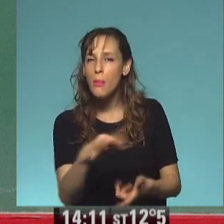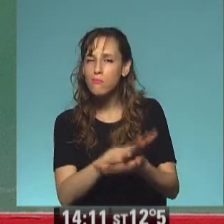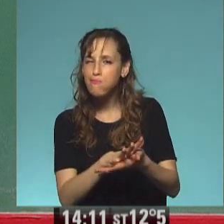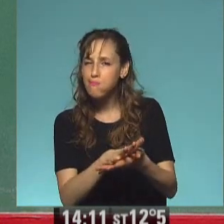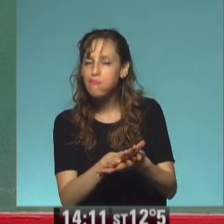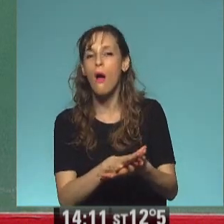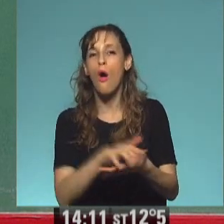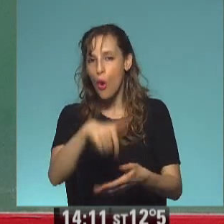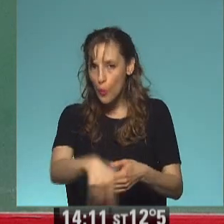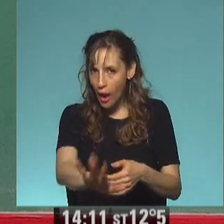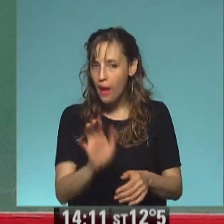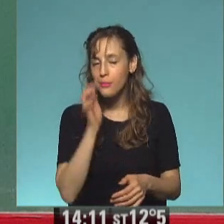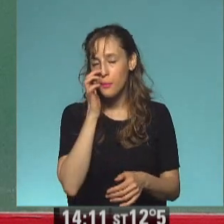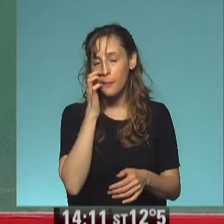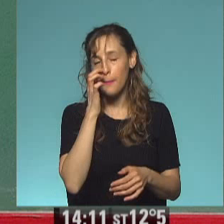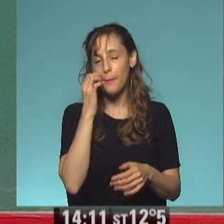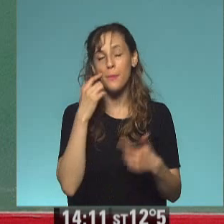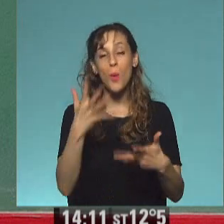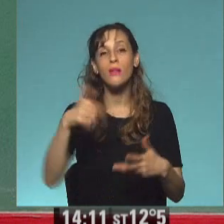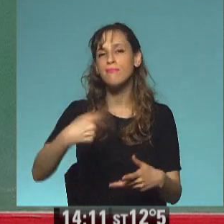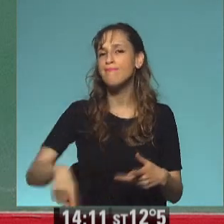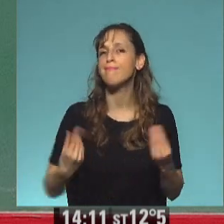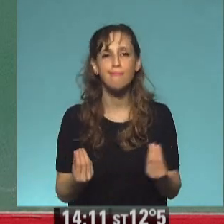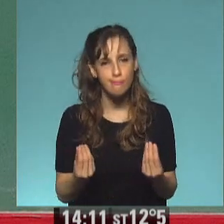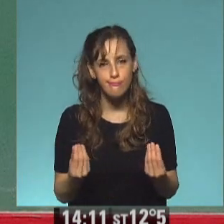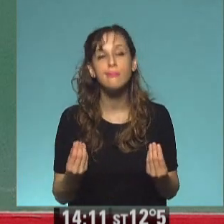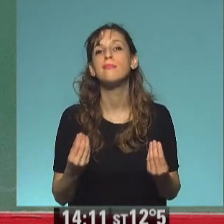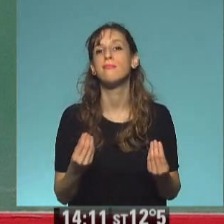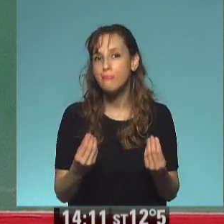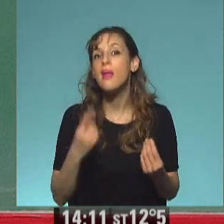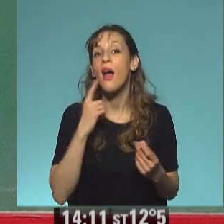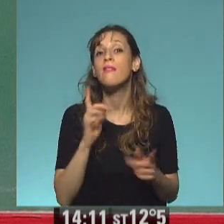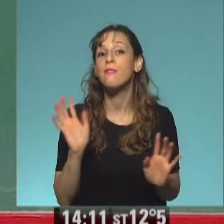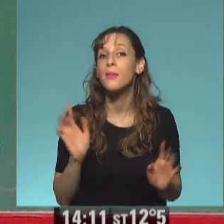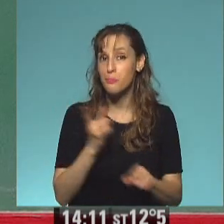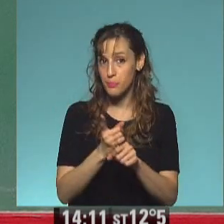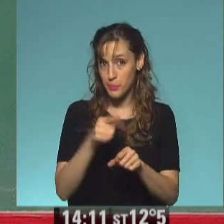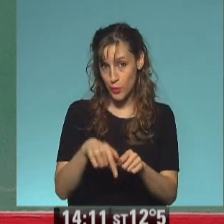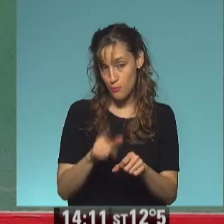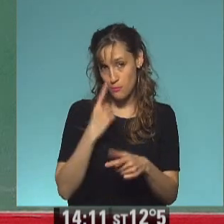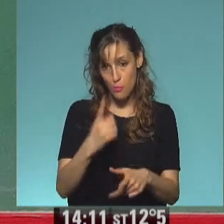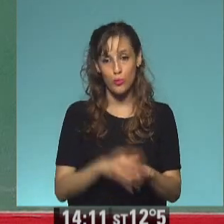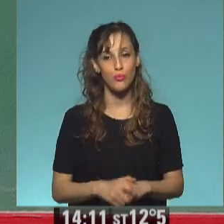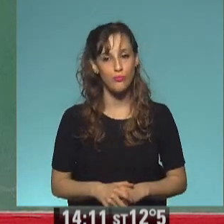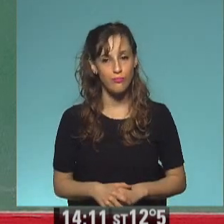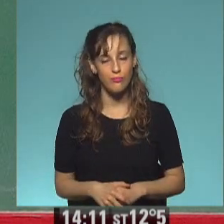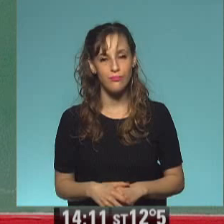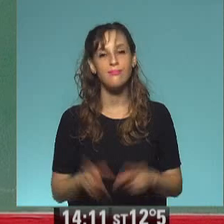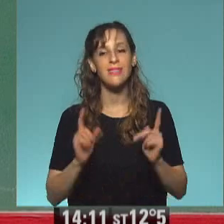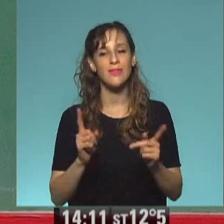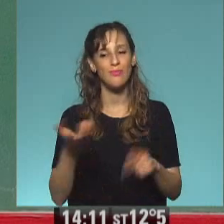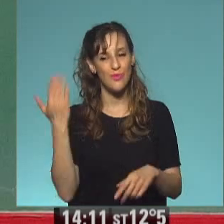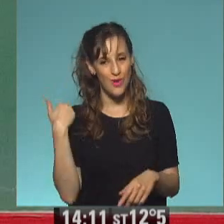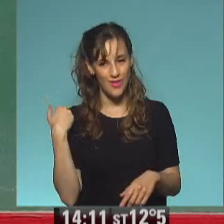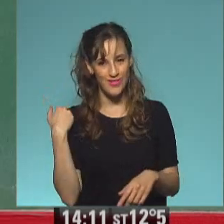vamos a retomar hoy. Primero vamos a recordar cuál era el problema. ¿Cuál ¿sí? era? A ver. Vamos a ver. Sí. Lo teníamos por ahí. No era de las ¿no?